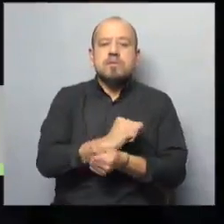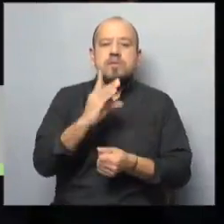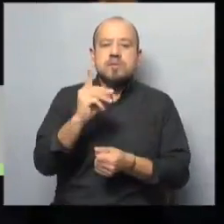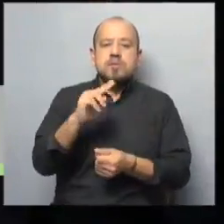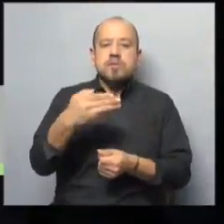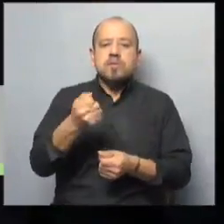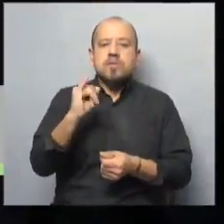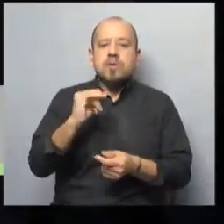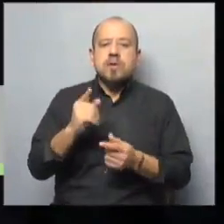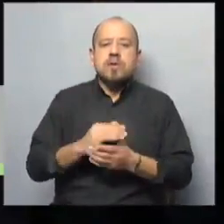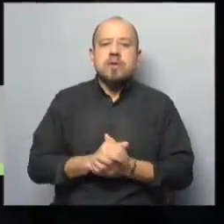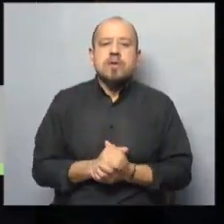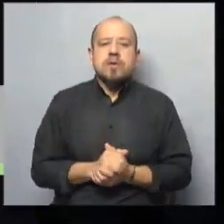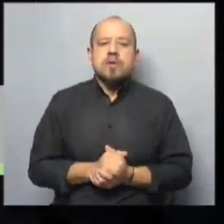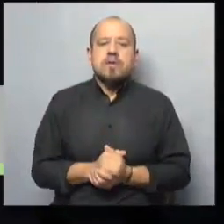fue ajustado a derecho.